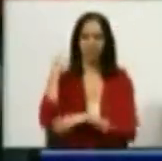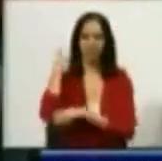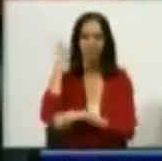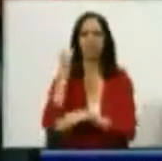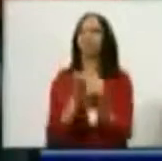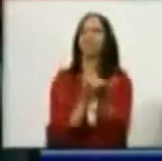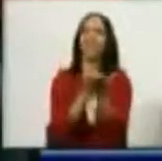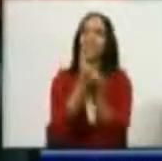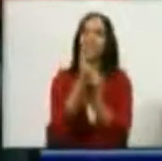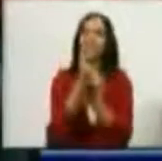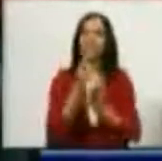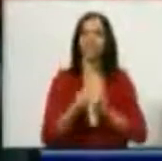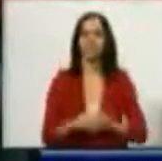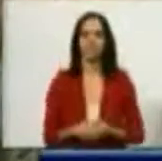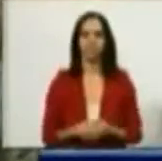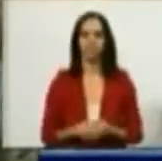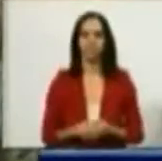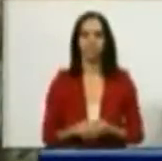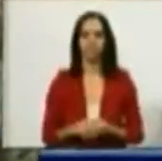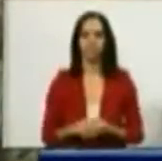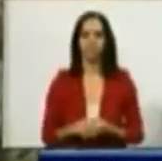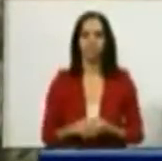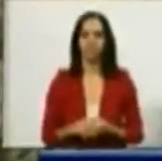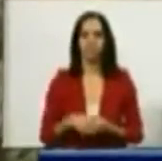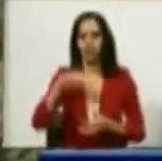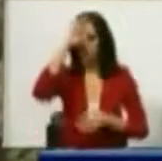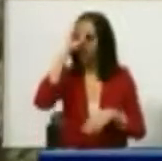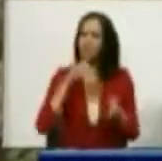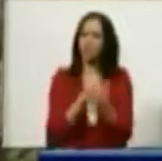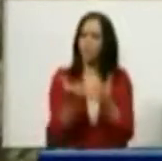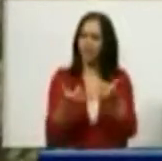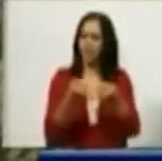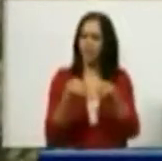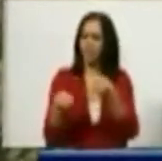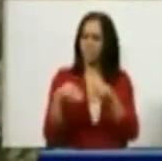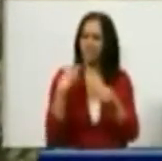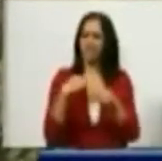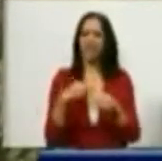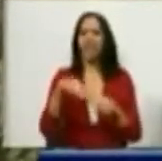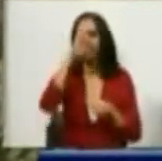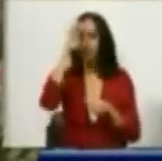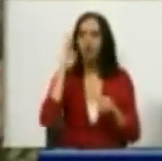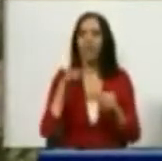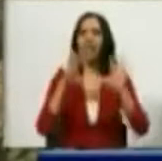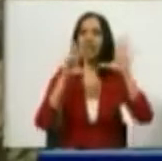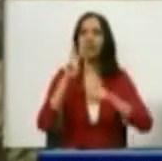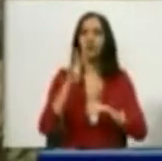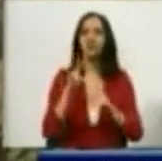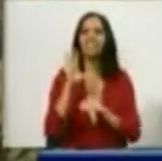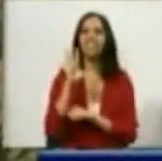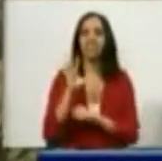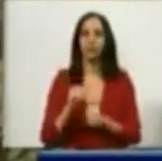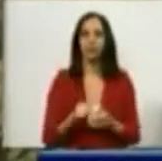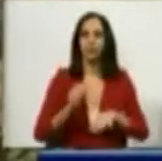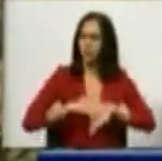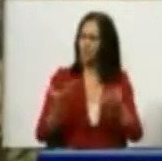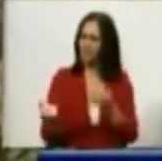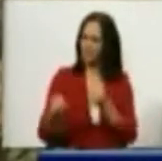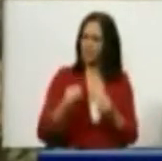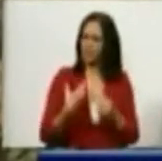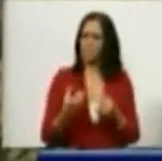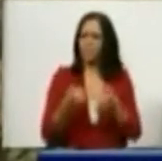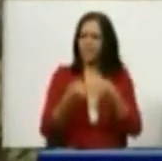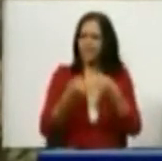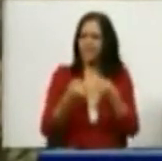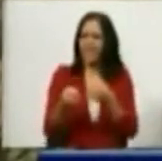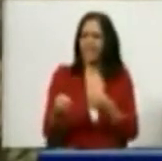es no sé por qué me pasan estos mensajes tiburones está ganando doce a cinco ahora no sé porque me pasan esos